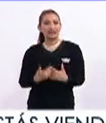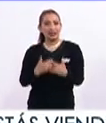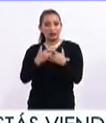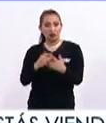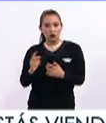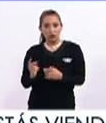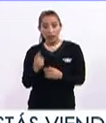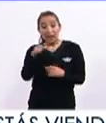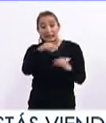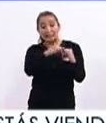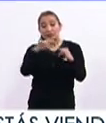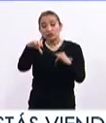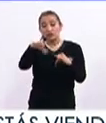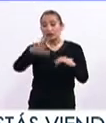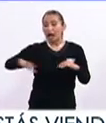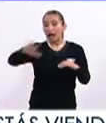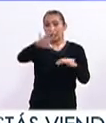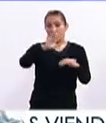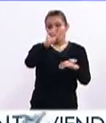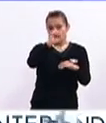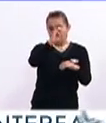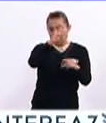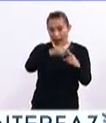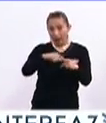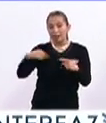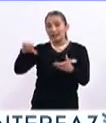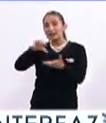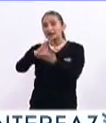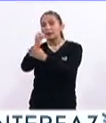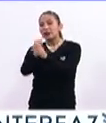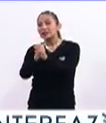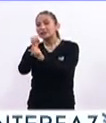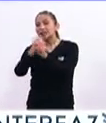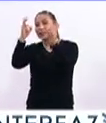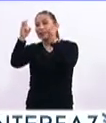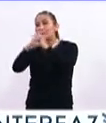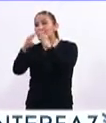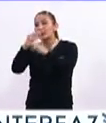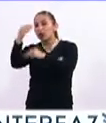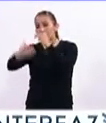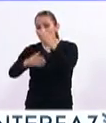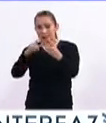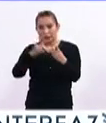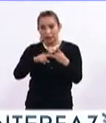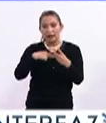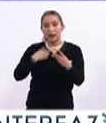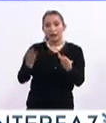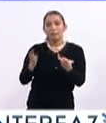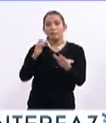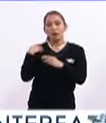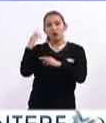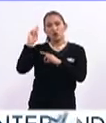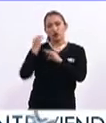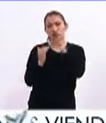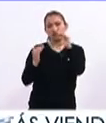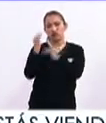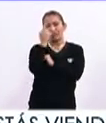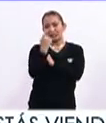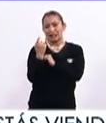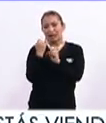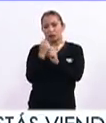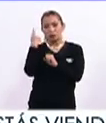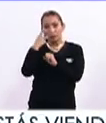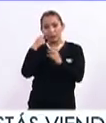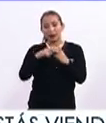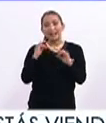Nanotecnología. Instituciones y sectores como la UNAM, el Centro de Investigación en Materiales Avanzados, la Benemérita Universidad Autónoma de